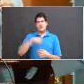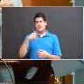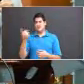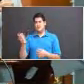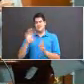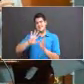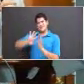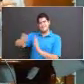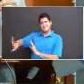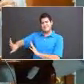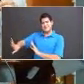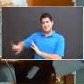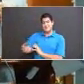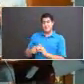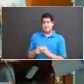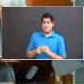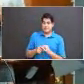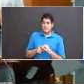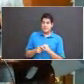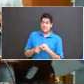demás es secundario.